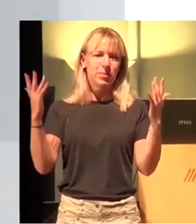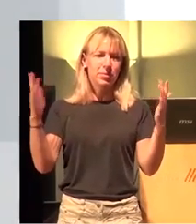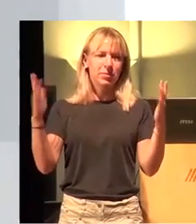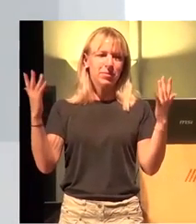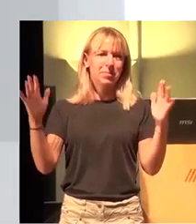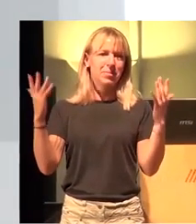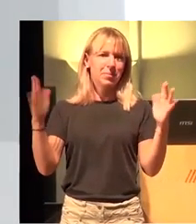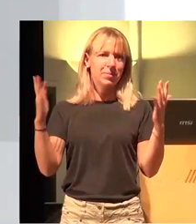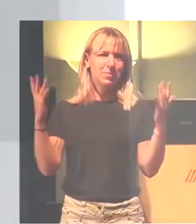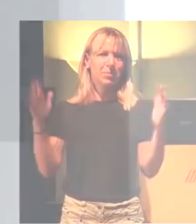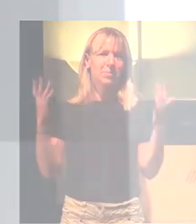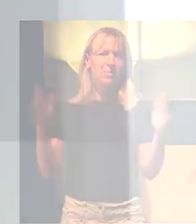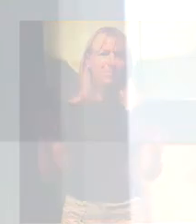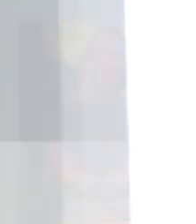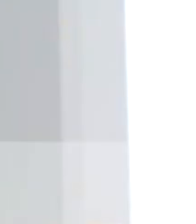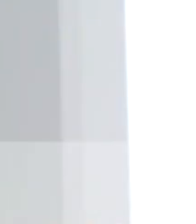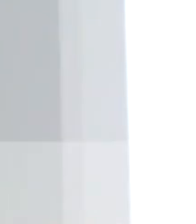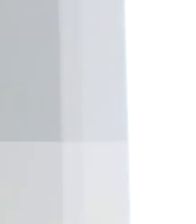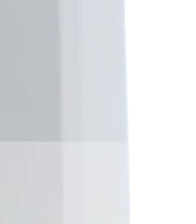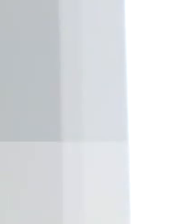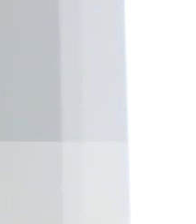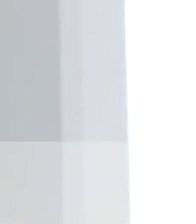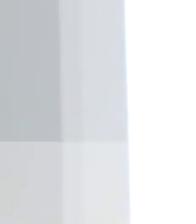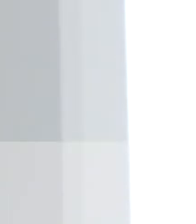ir siguiéndolo porque conoce el camino para